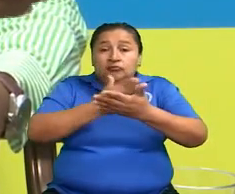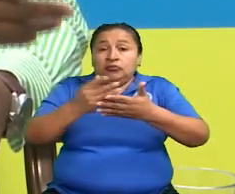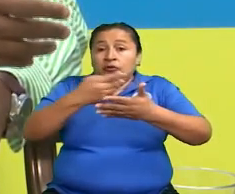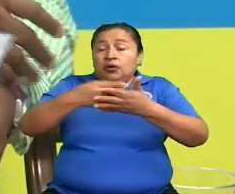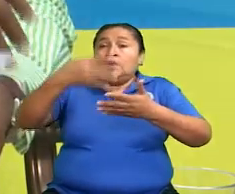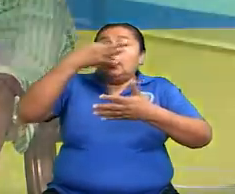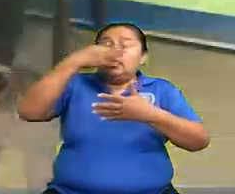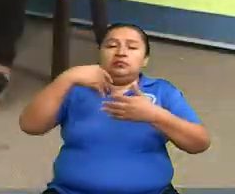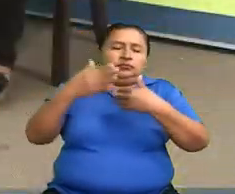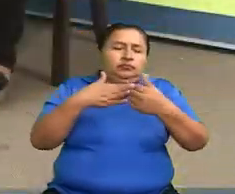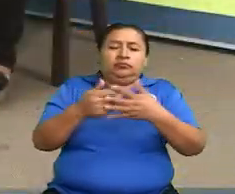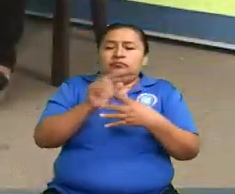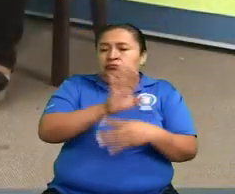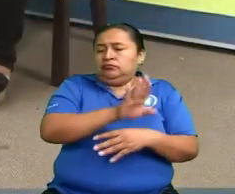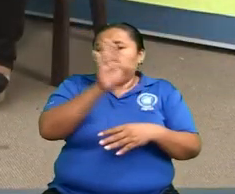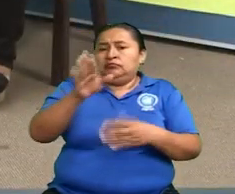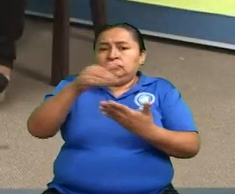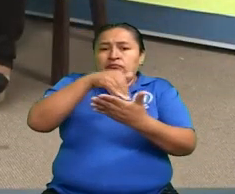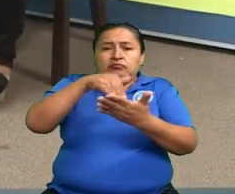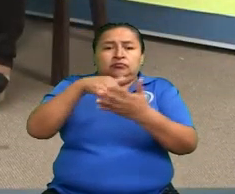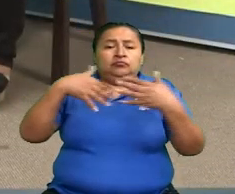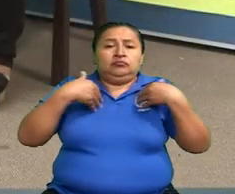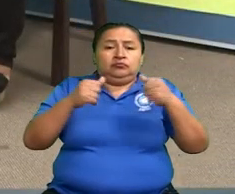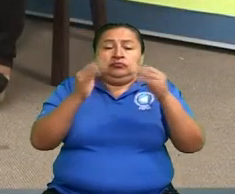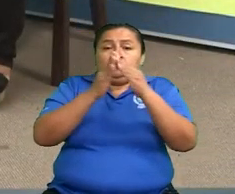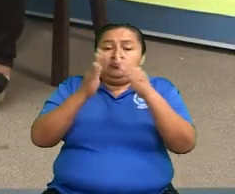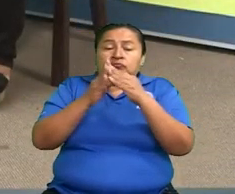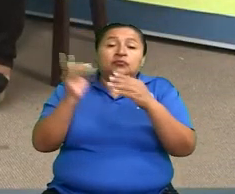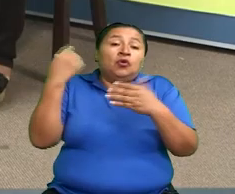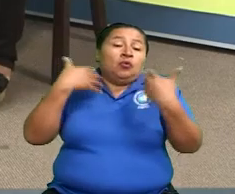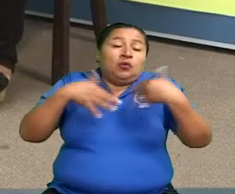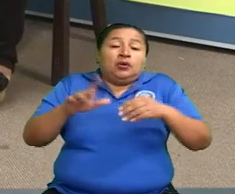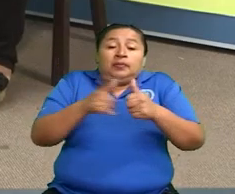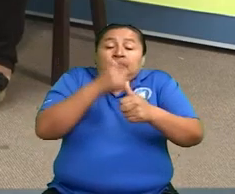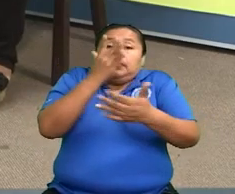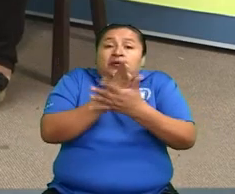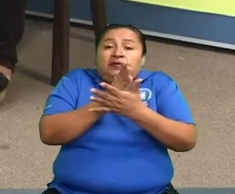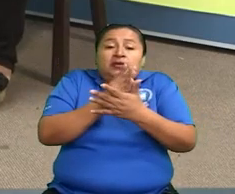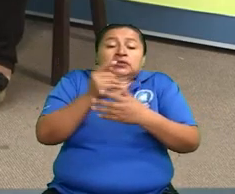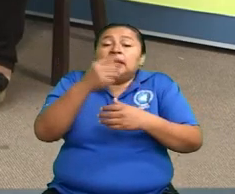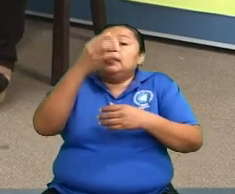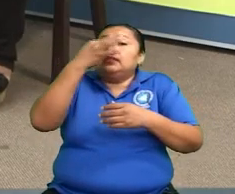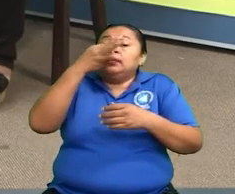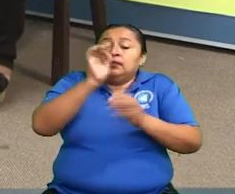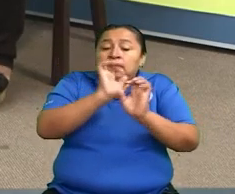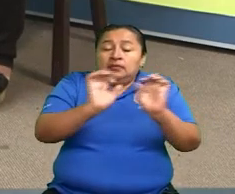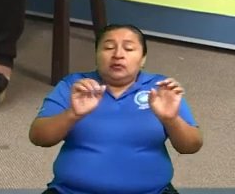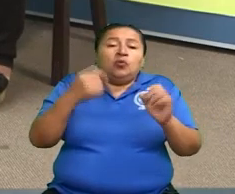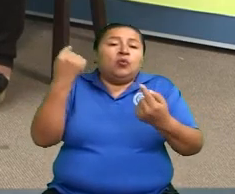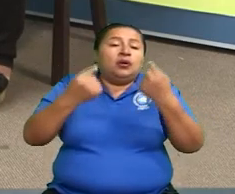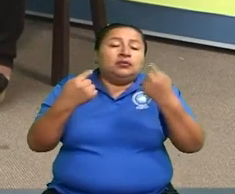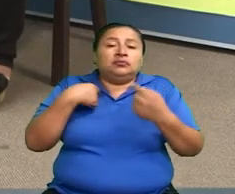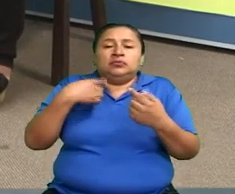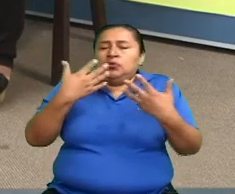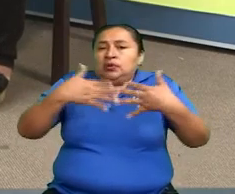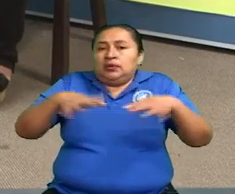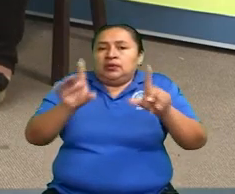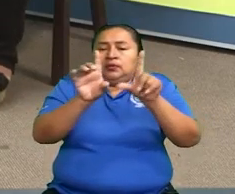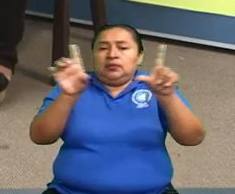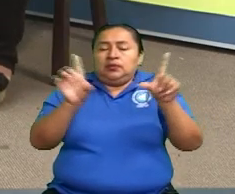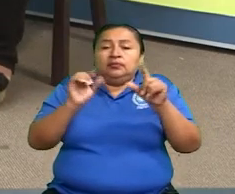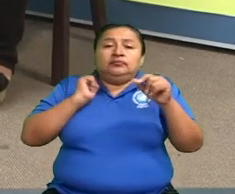arrimen al centro de salud más cercano, donde se le aplicó por primera vez al niño la vacuna, o ya sea cualquier